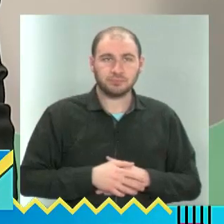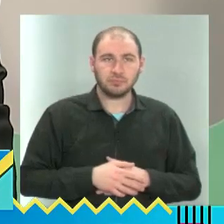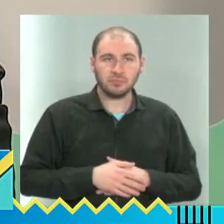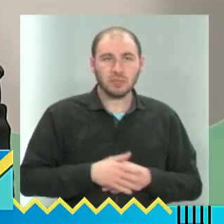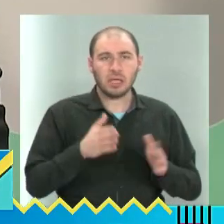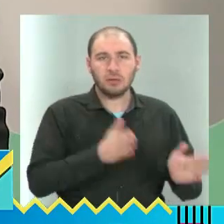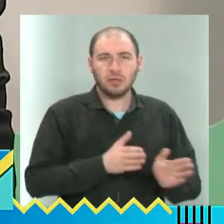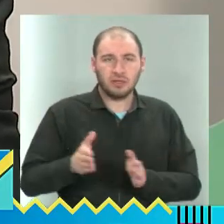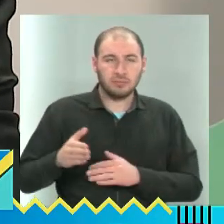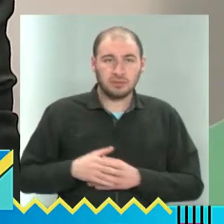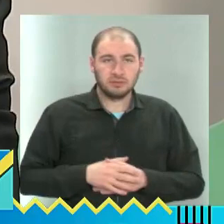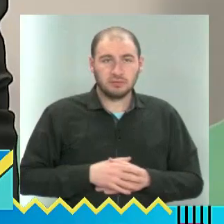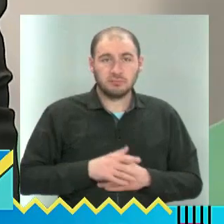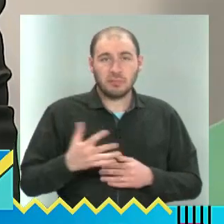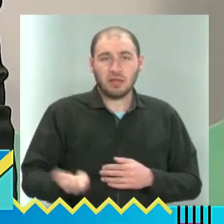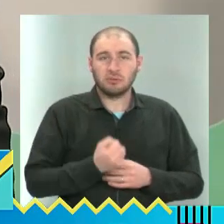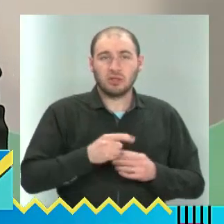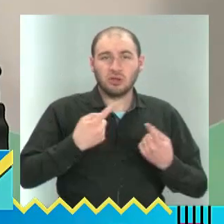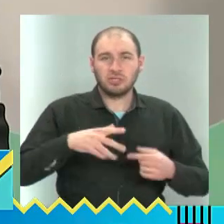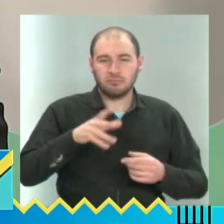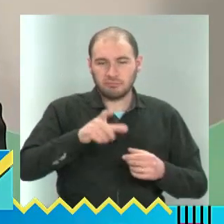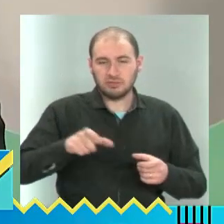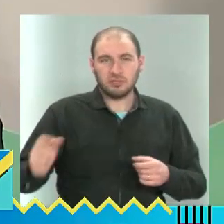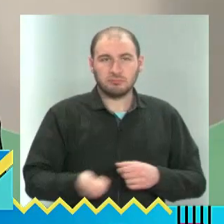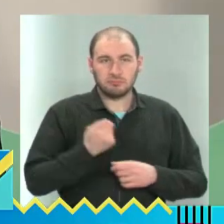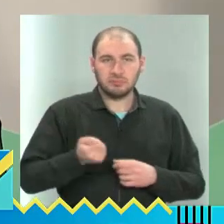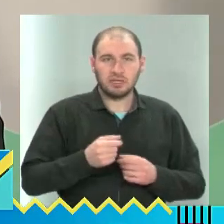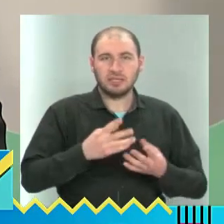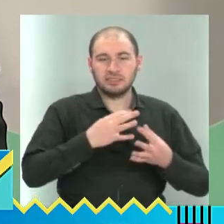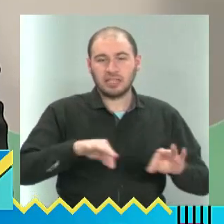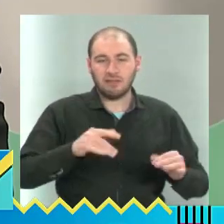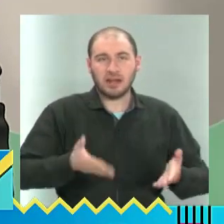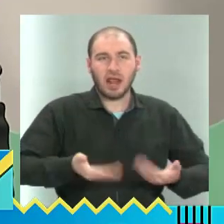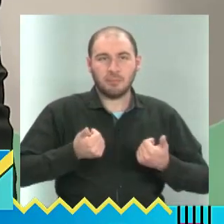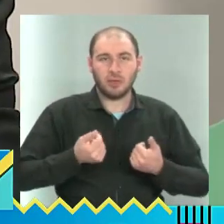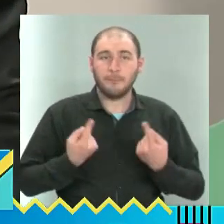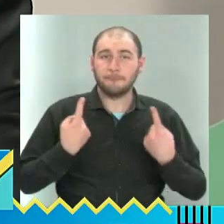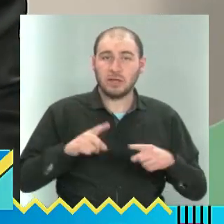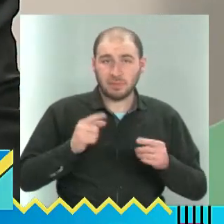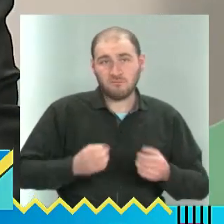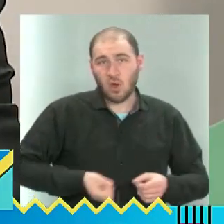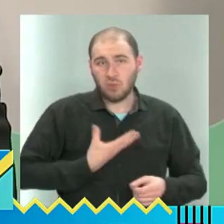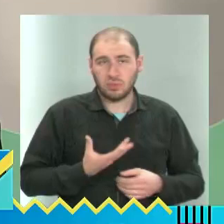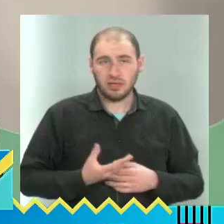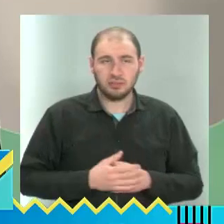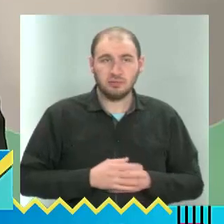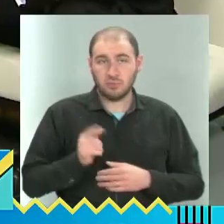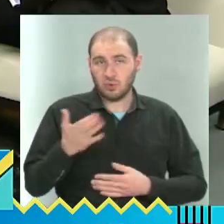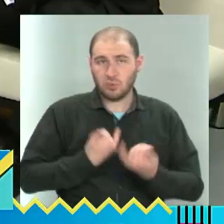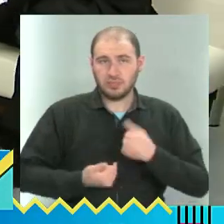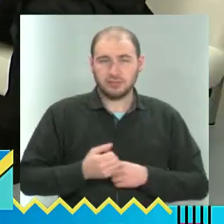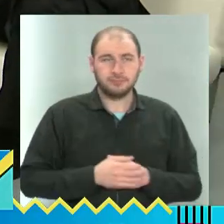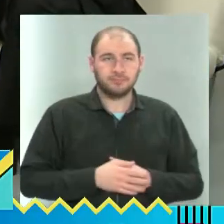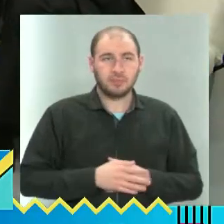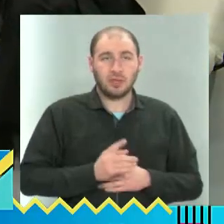el procedimiento, si detectan una situación de trata, el rescate es absolutamente inmediato, pero también es voluntario, eso podrías contarlo vos. Sí,